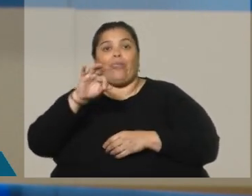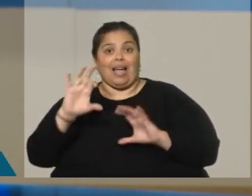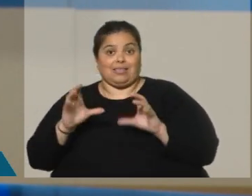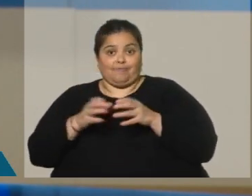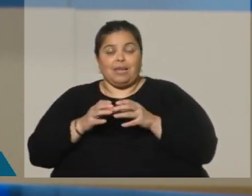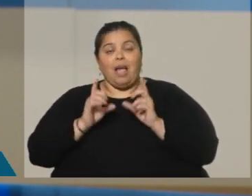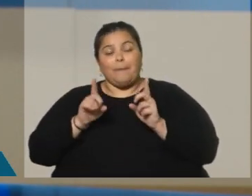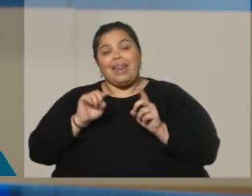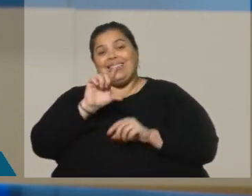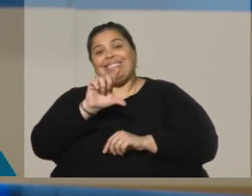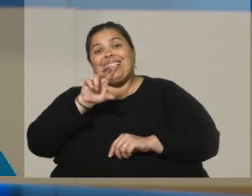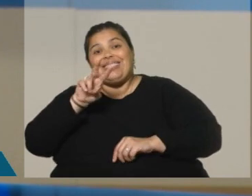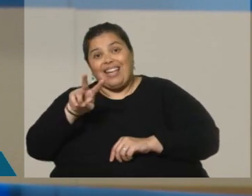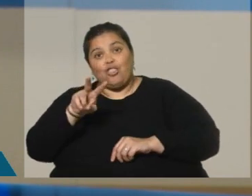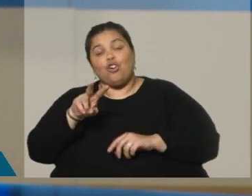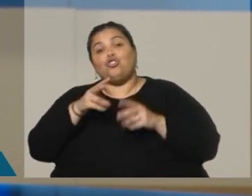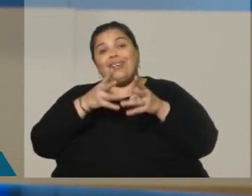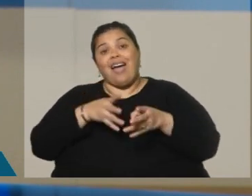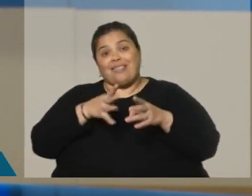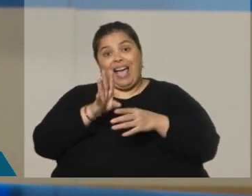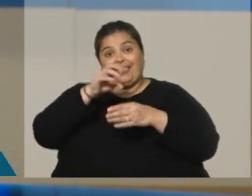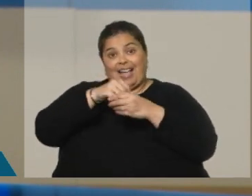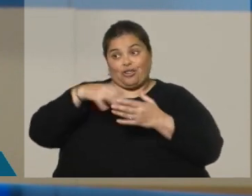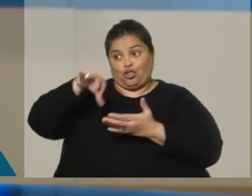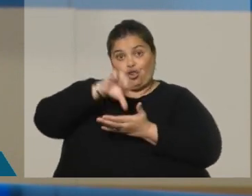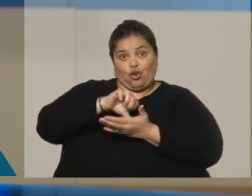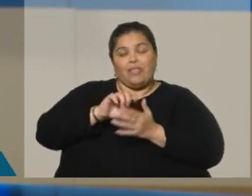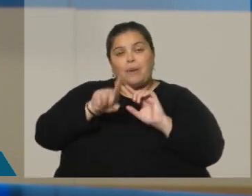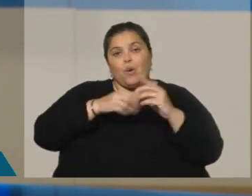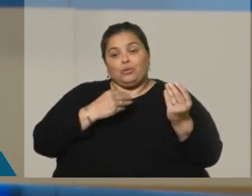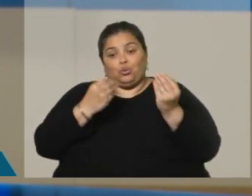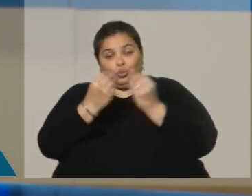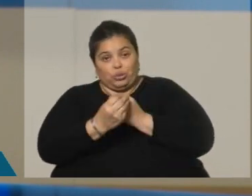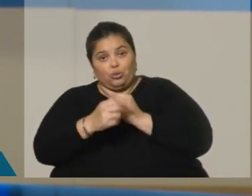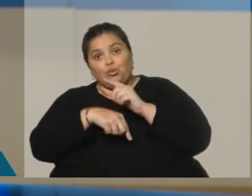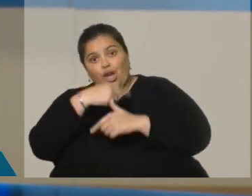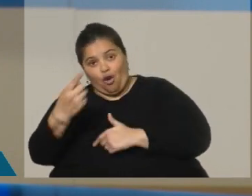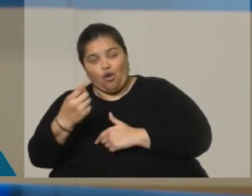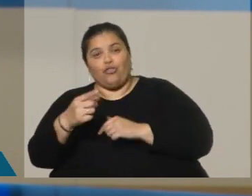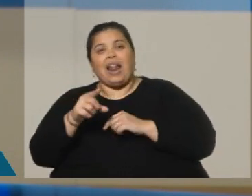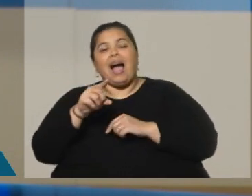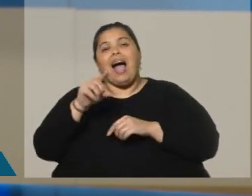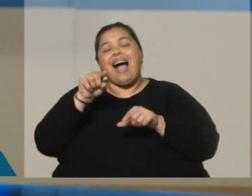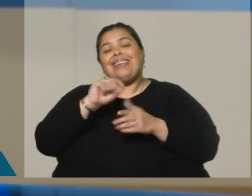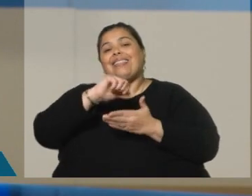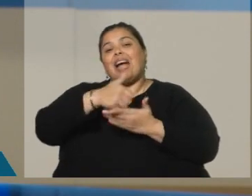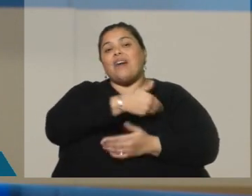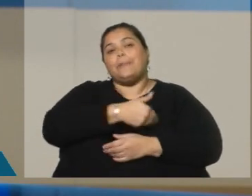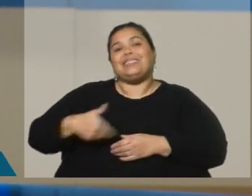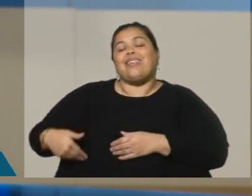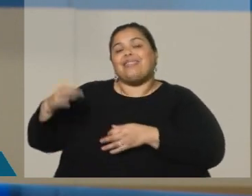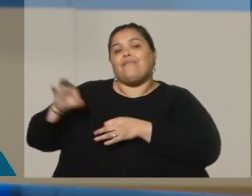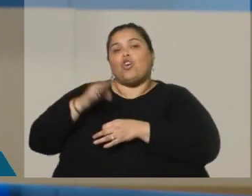interno luego es sustituido por la ley de seguridad y el orden interno del Estado Ahí estamos